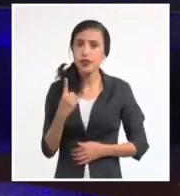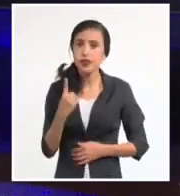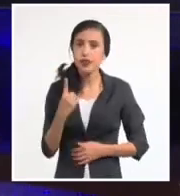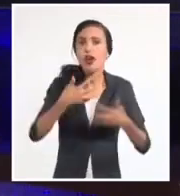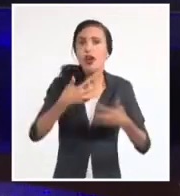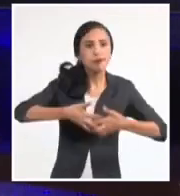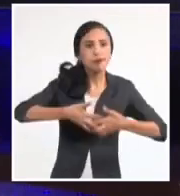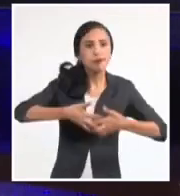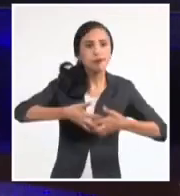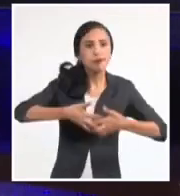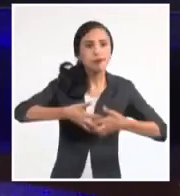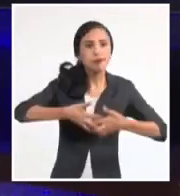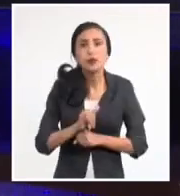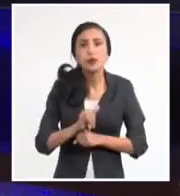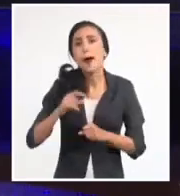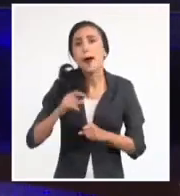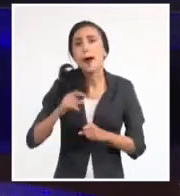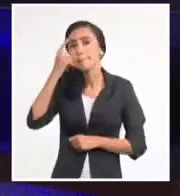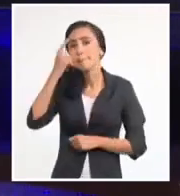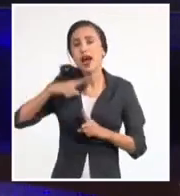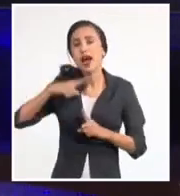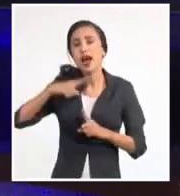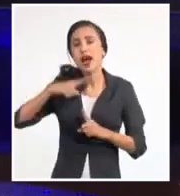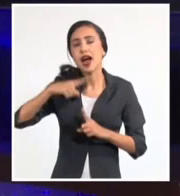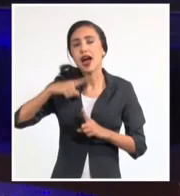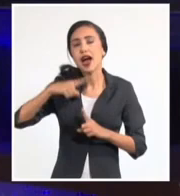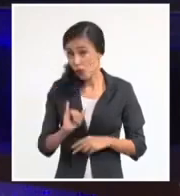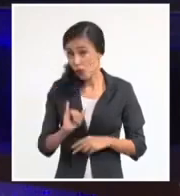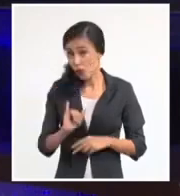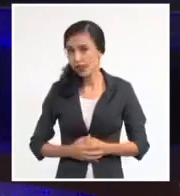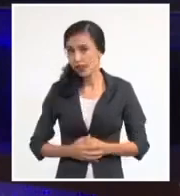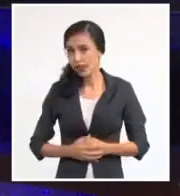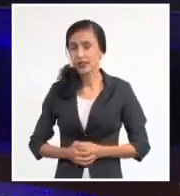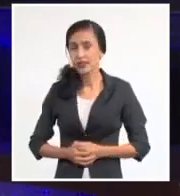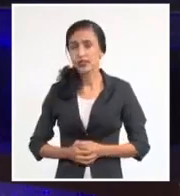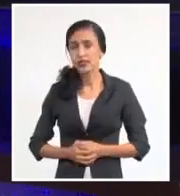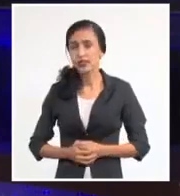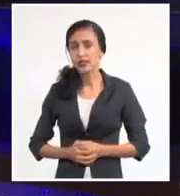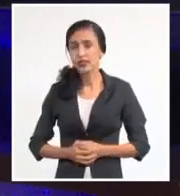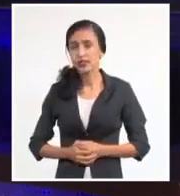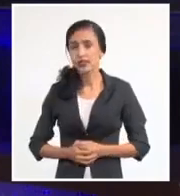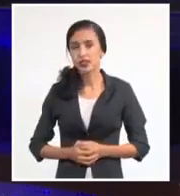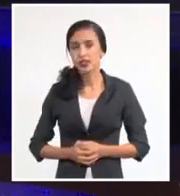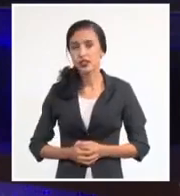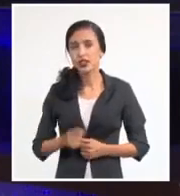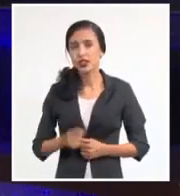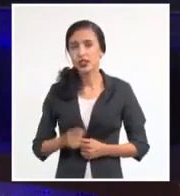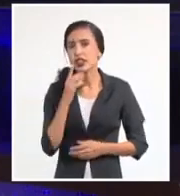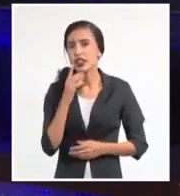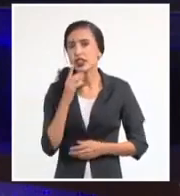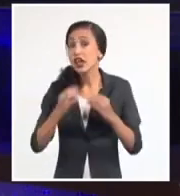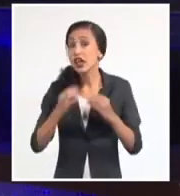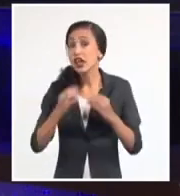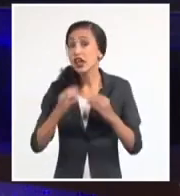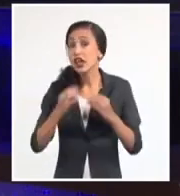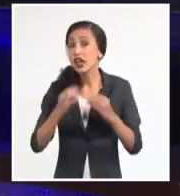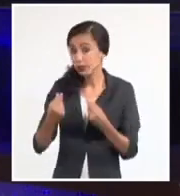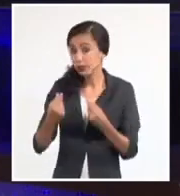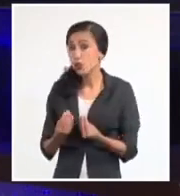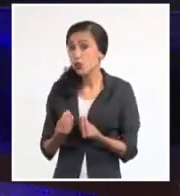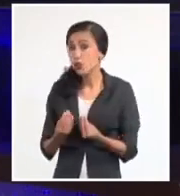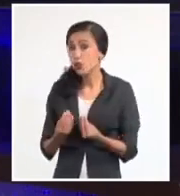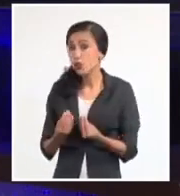de los bateyes, hablaban que había un número importante de